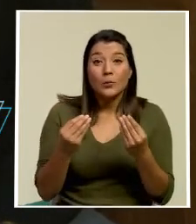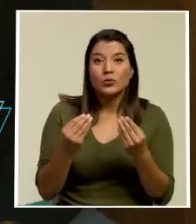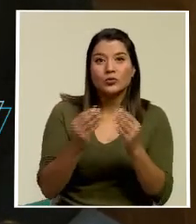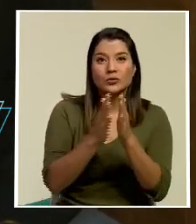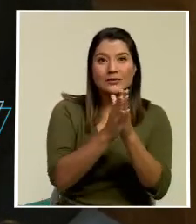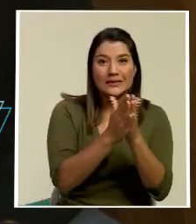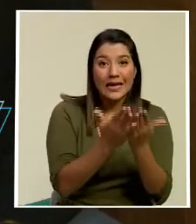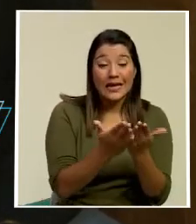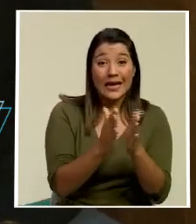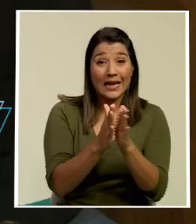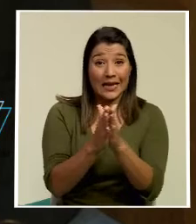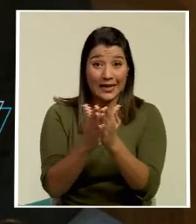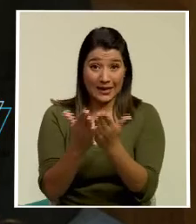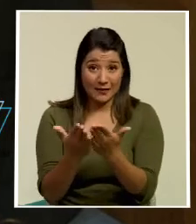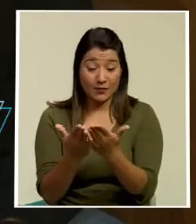libros que podía tomar